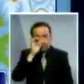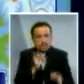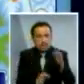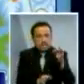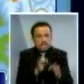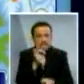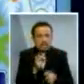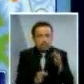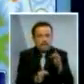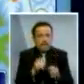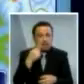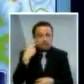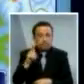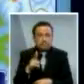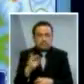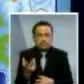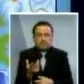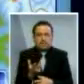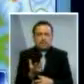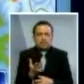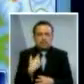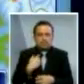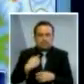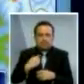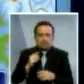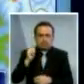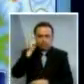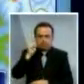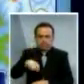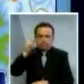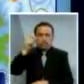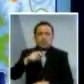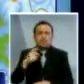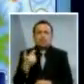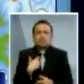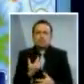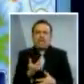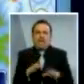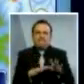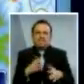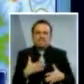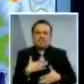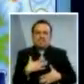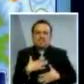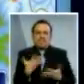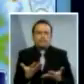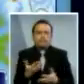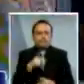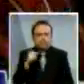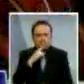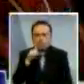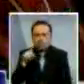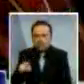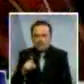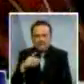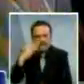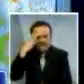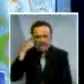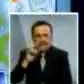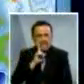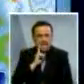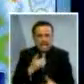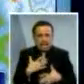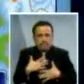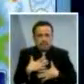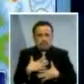justicia actúan con temor en esto. ¿Usted cree que están? ¿Usted cree que ellos están atemorizados? Sí,